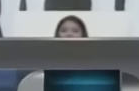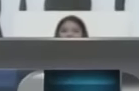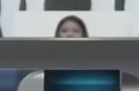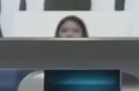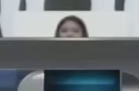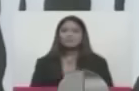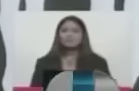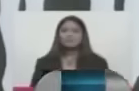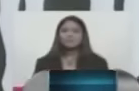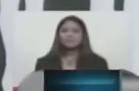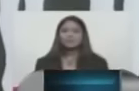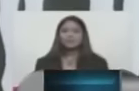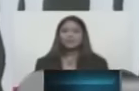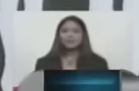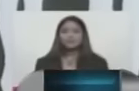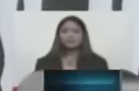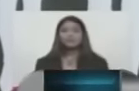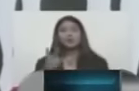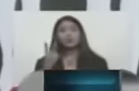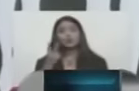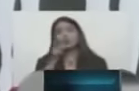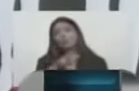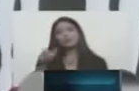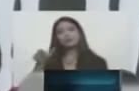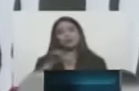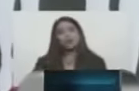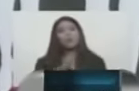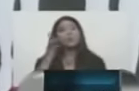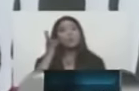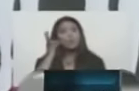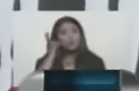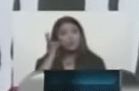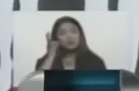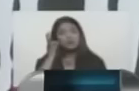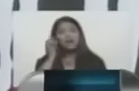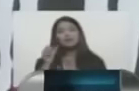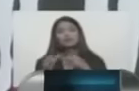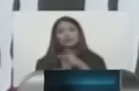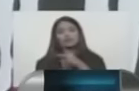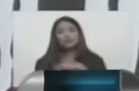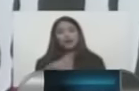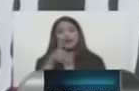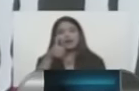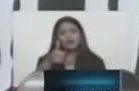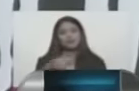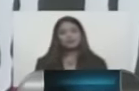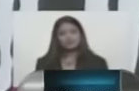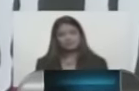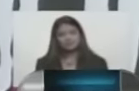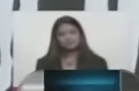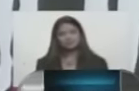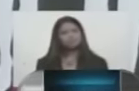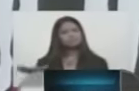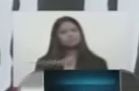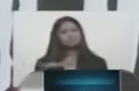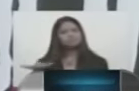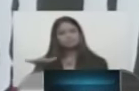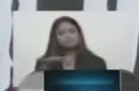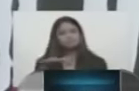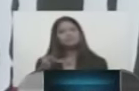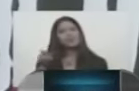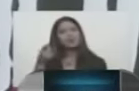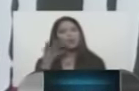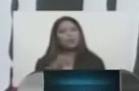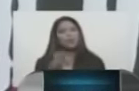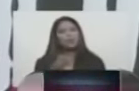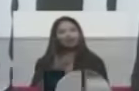en la operación Ataque del Gorgojo, 2 detenidas: la subgerente del abasto Bicentenario Centro, en el centro comercial Monagas